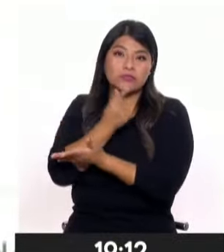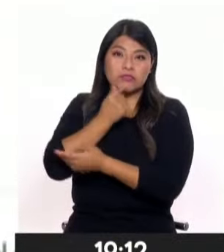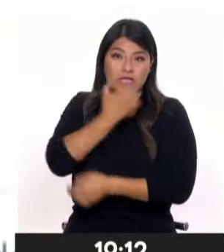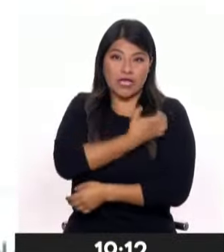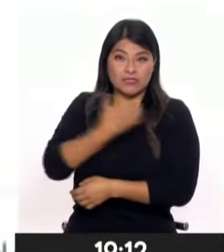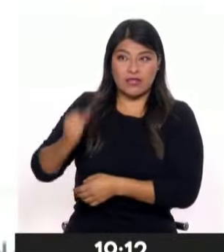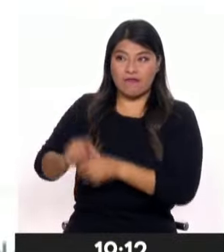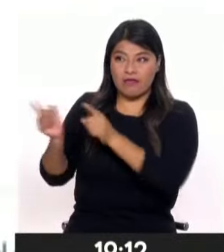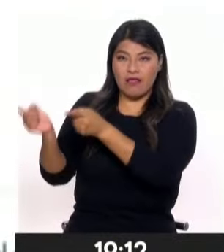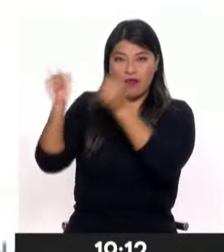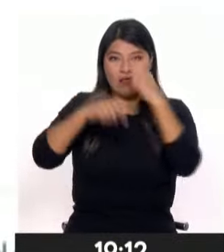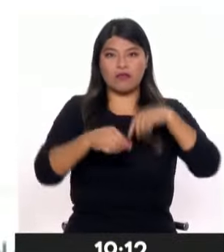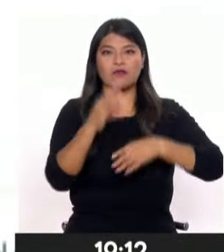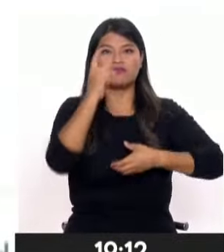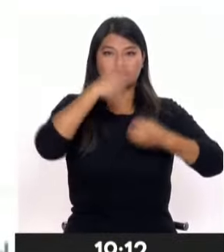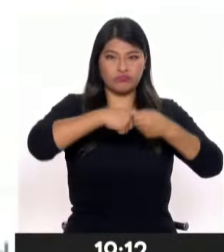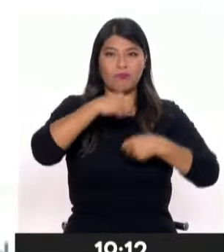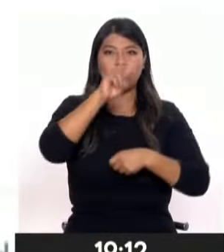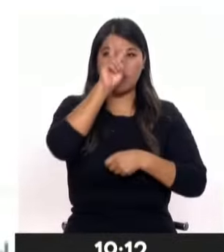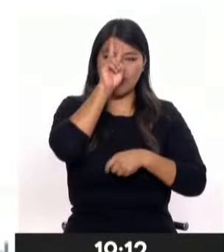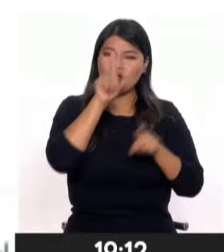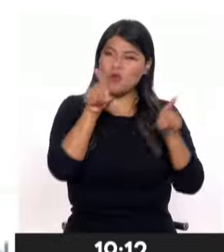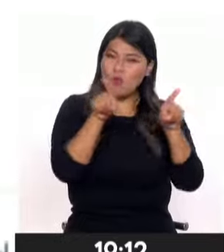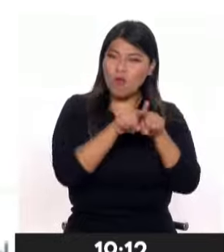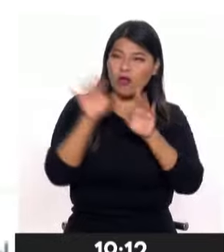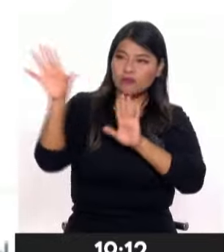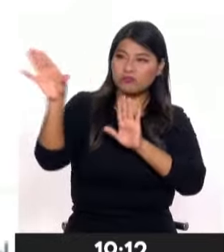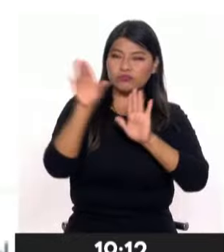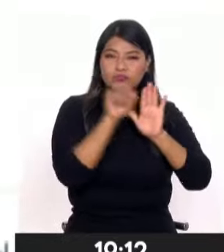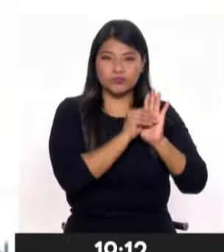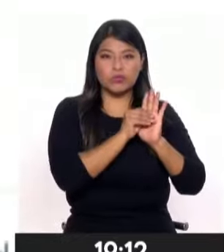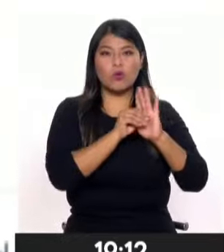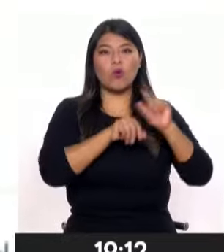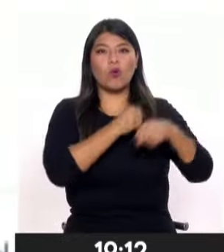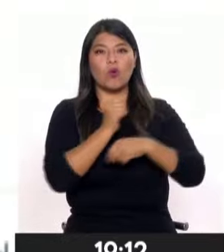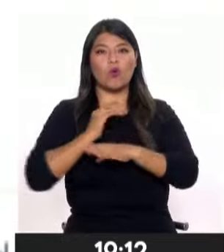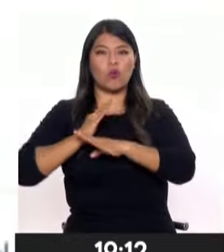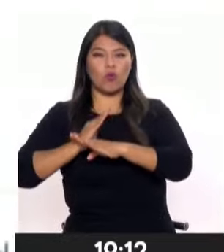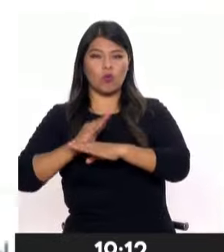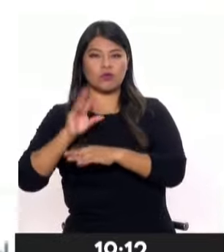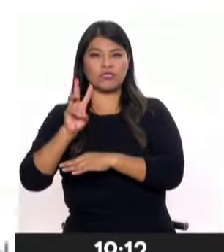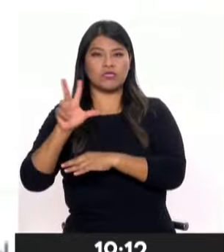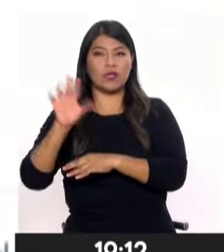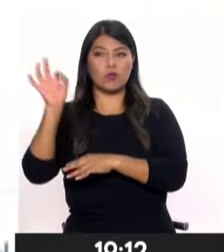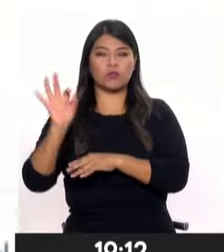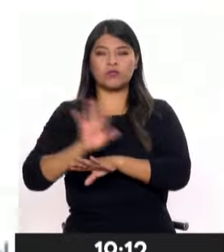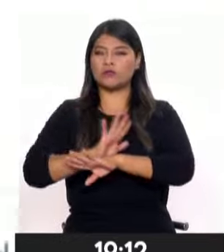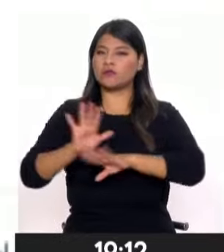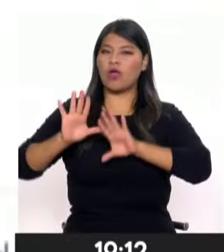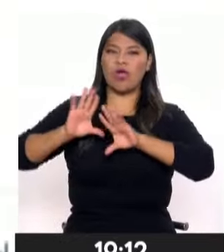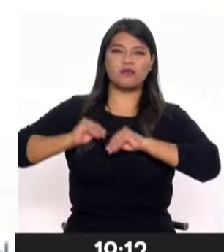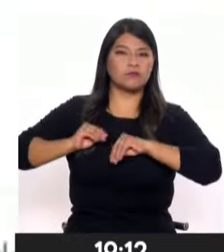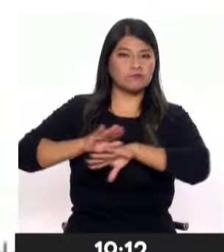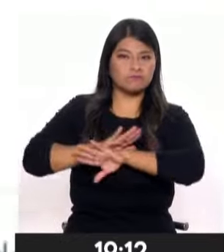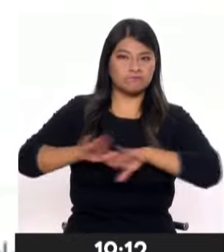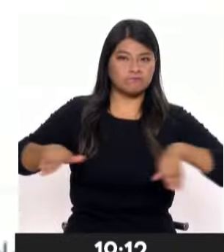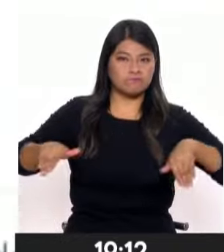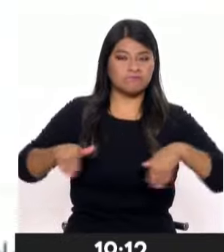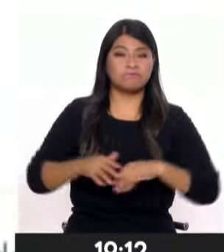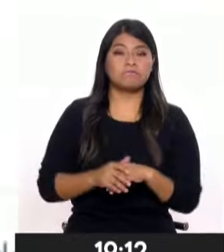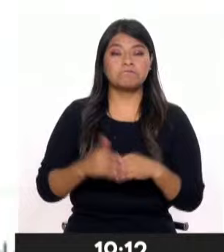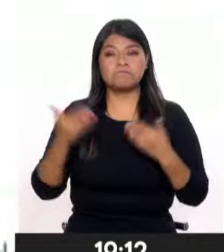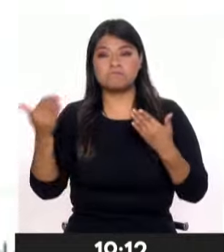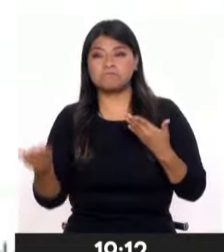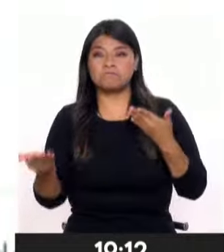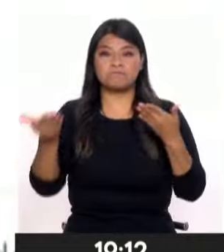un 6.2% expresa su rechazo. Ahí está, escuetamente, plan Bukele en Perú,